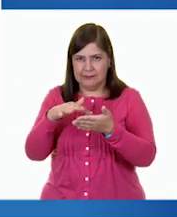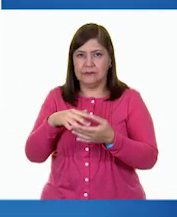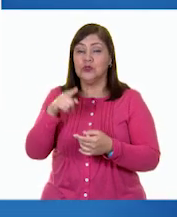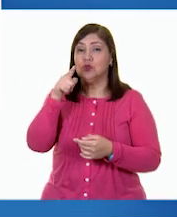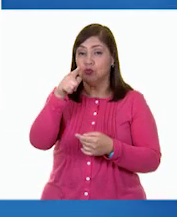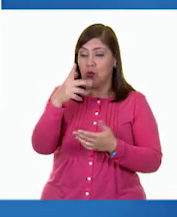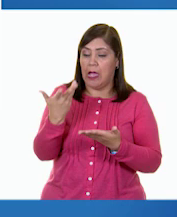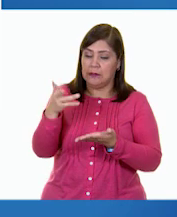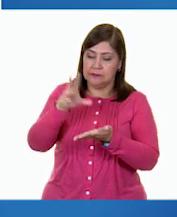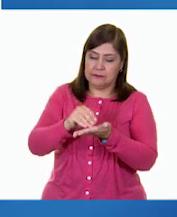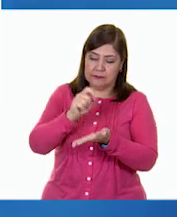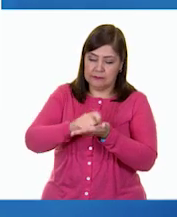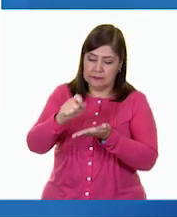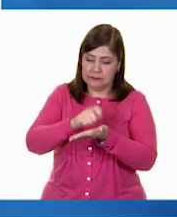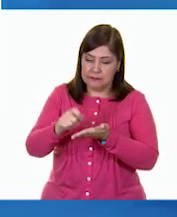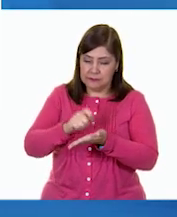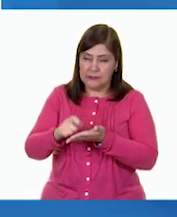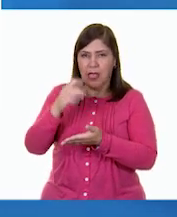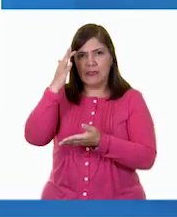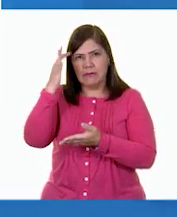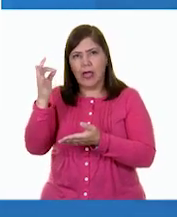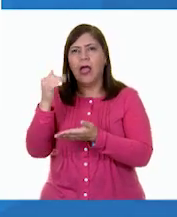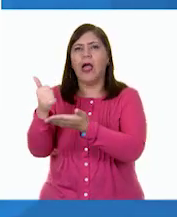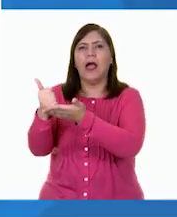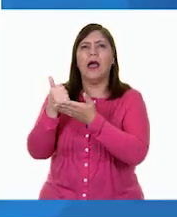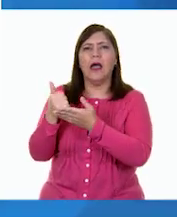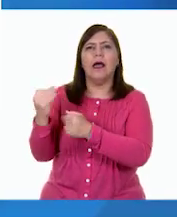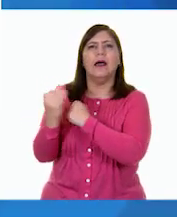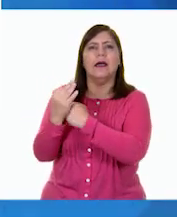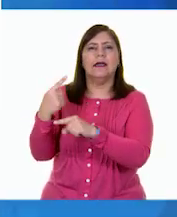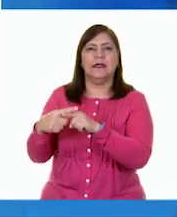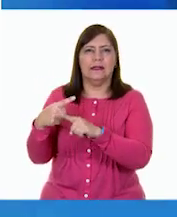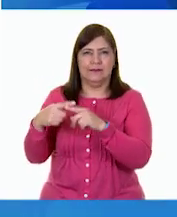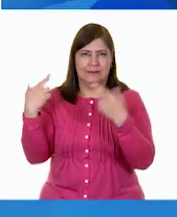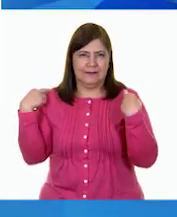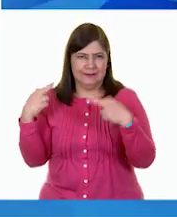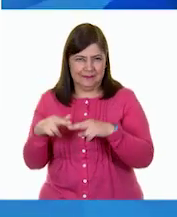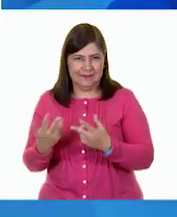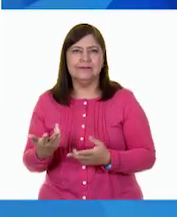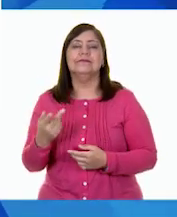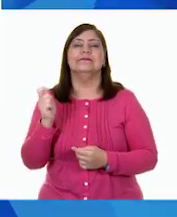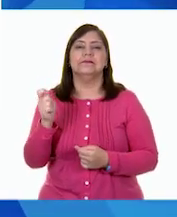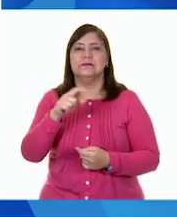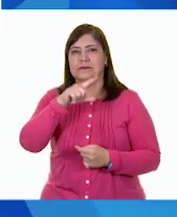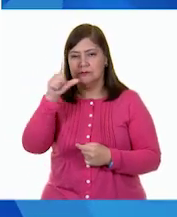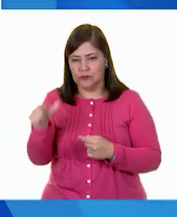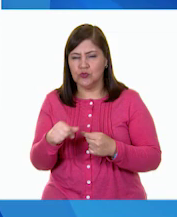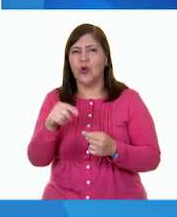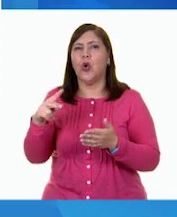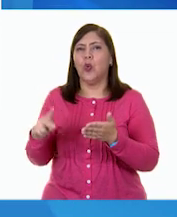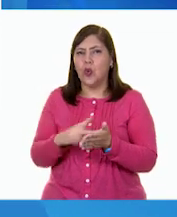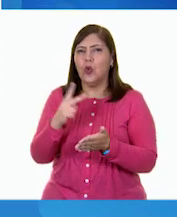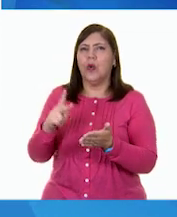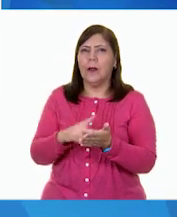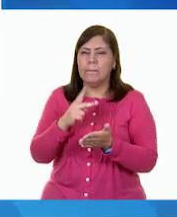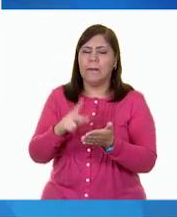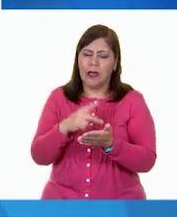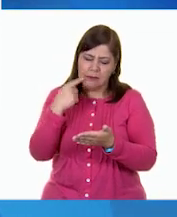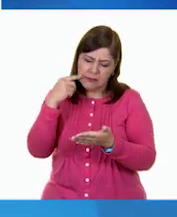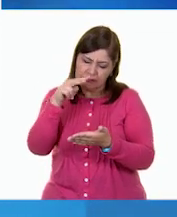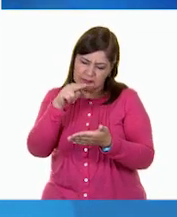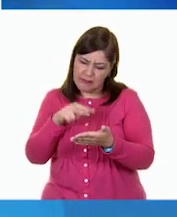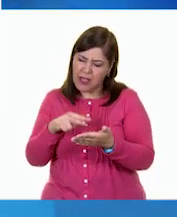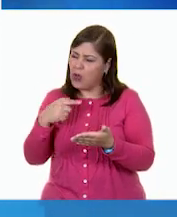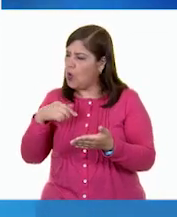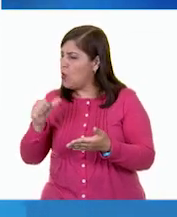tus adivinanzas con ayuda de tu maestro. No, Cholita, no, no es cierto. Consulta las veces que lo requieras las adivinanzas que